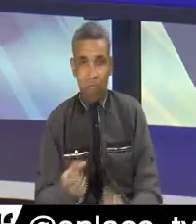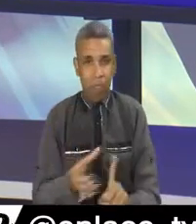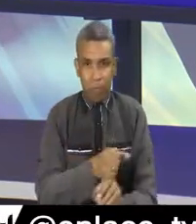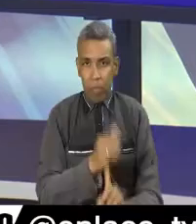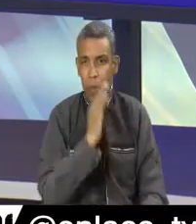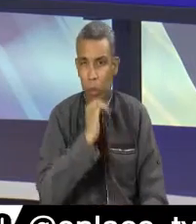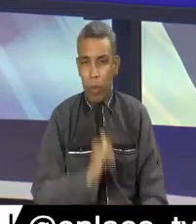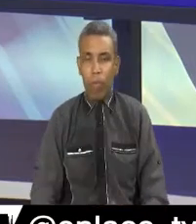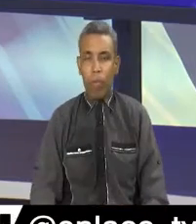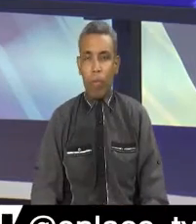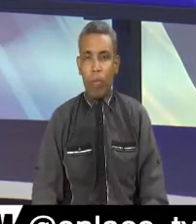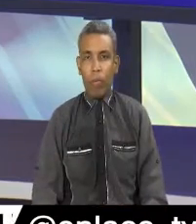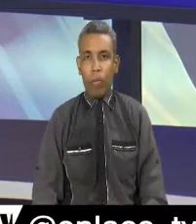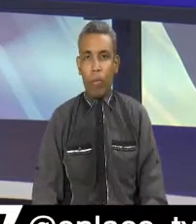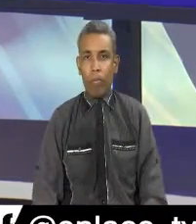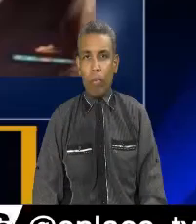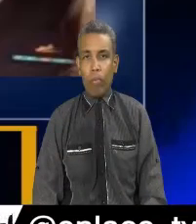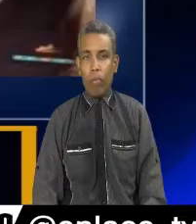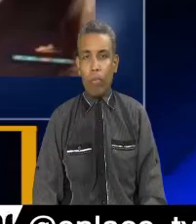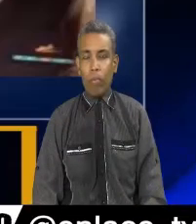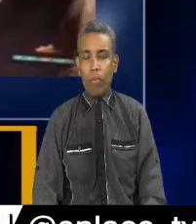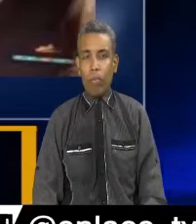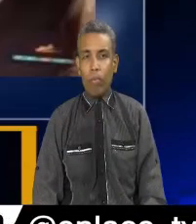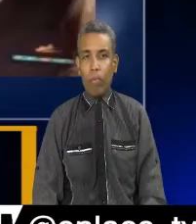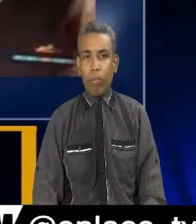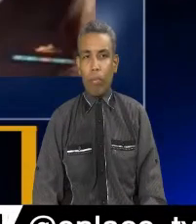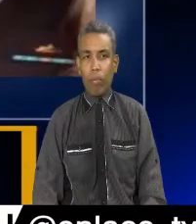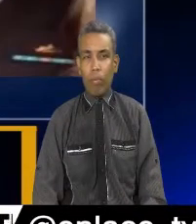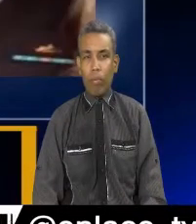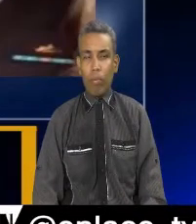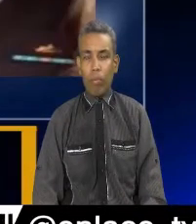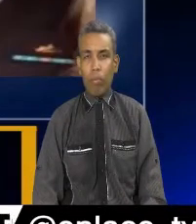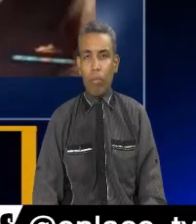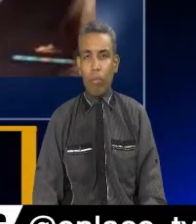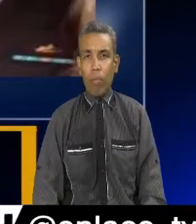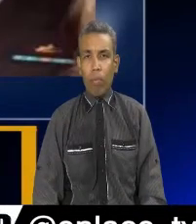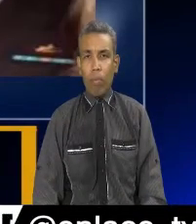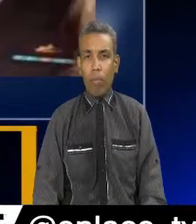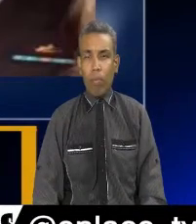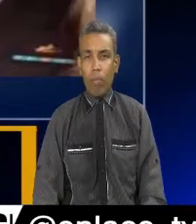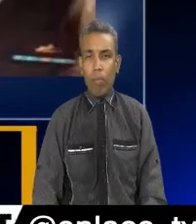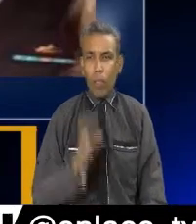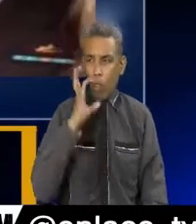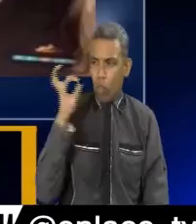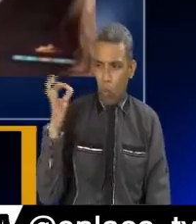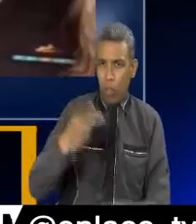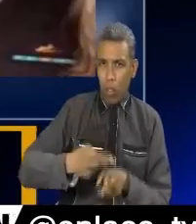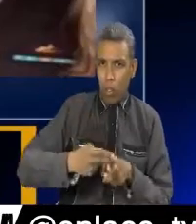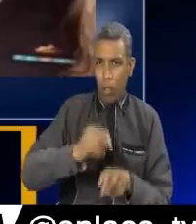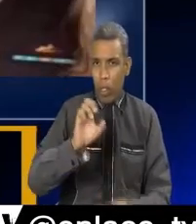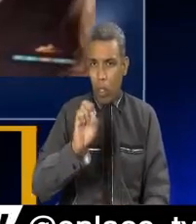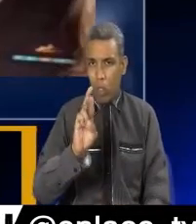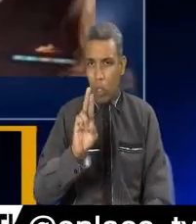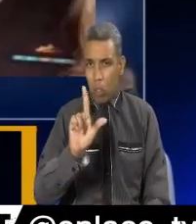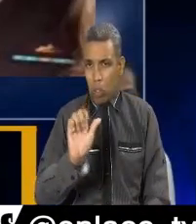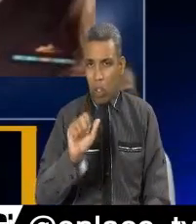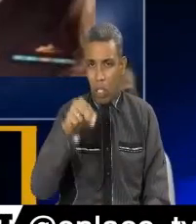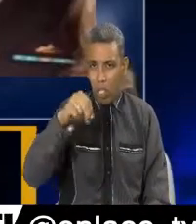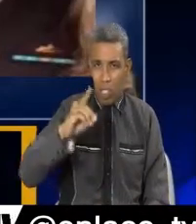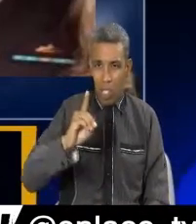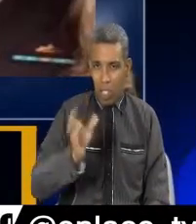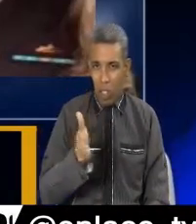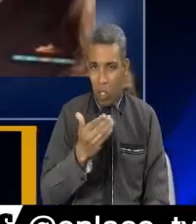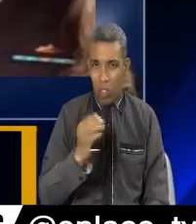horas a las aguas del río Magdalena. El señor Orlando Obregón Saavedra, residente en el